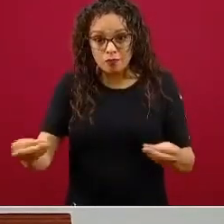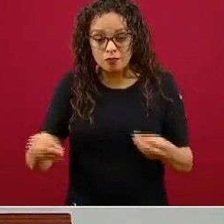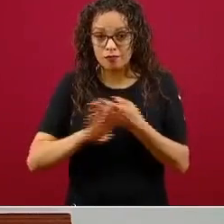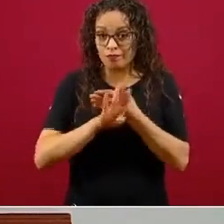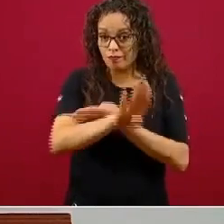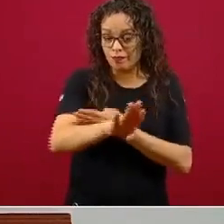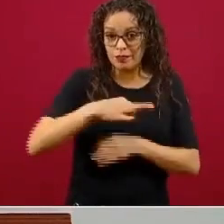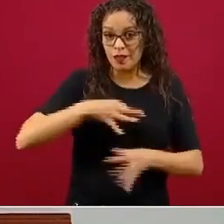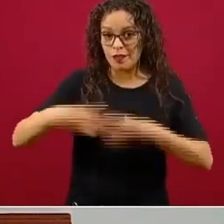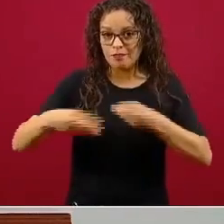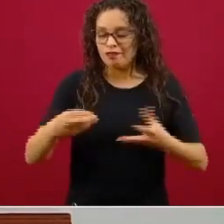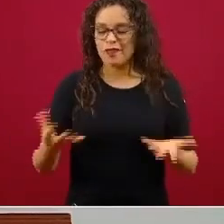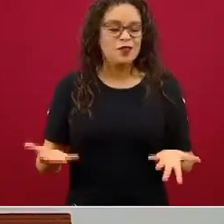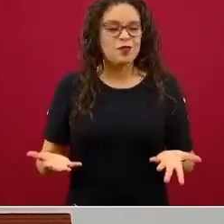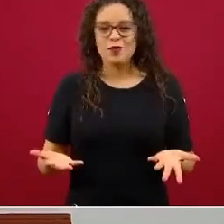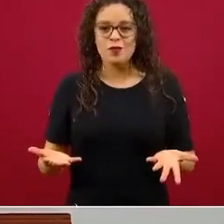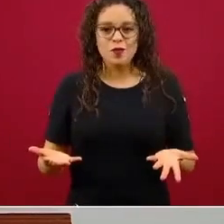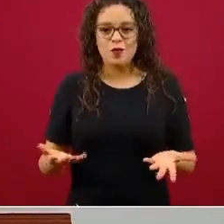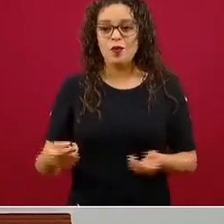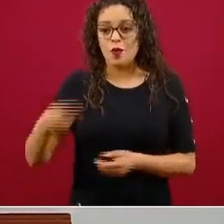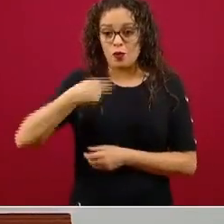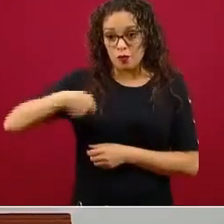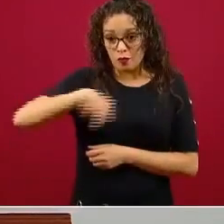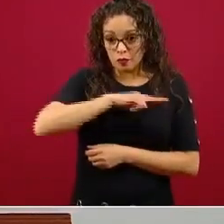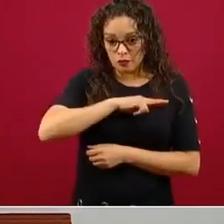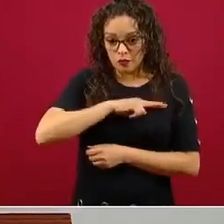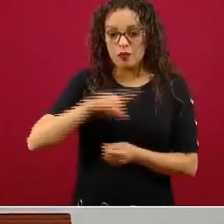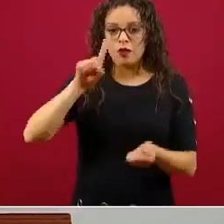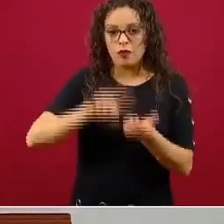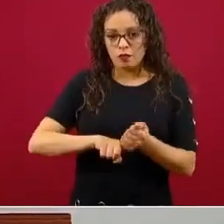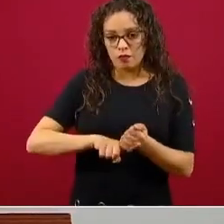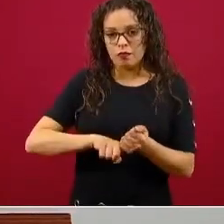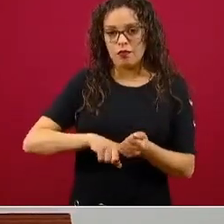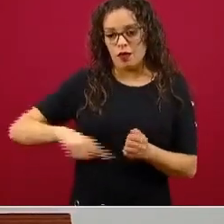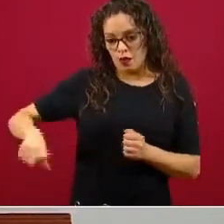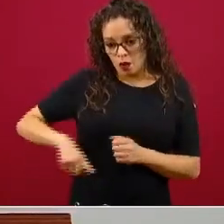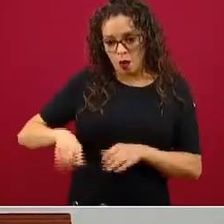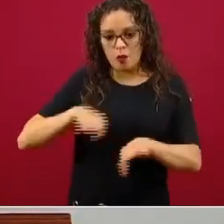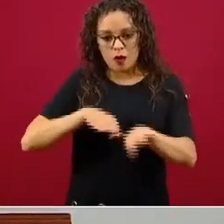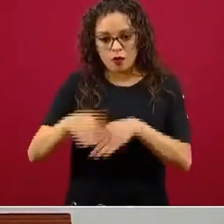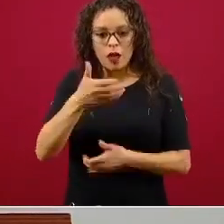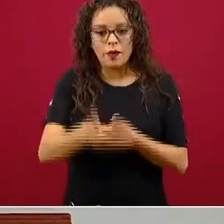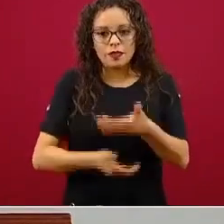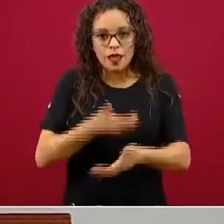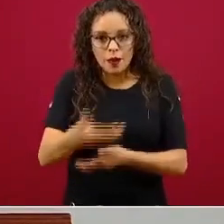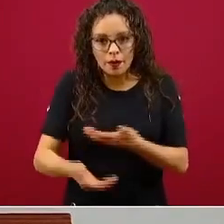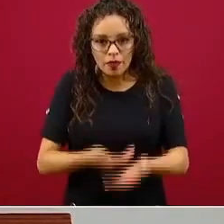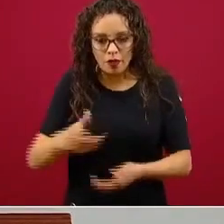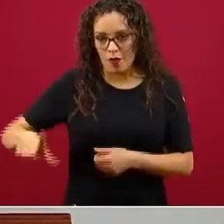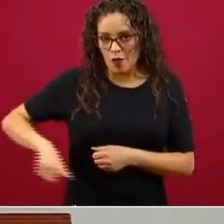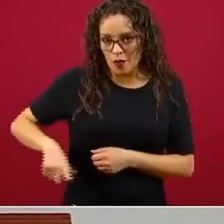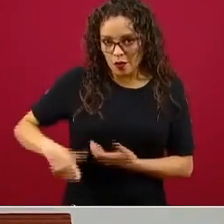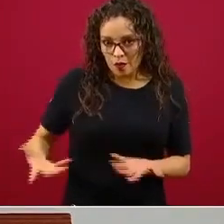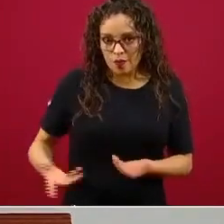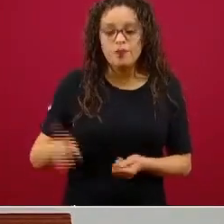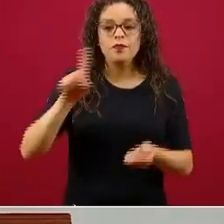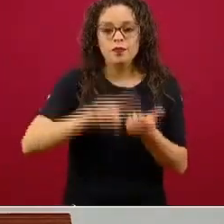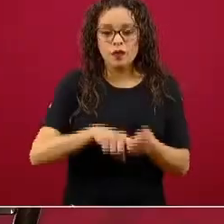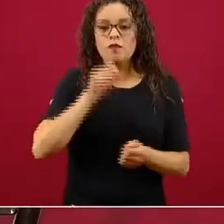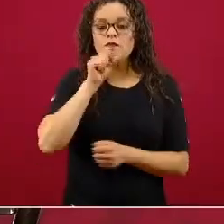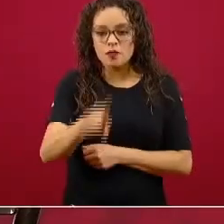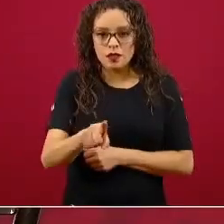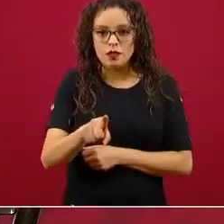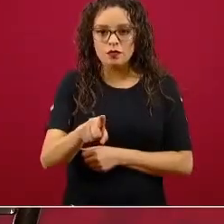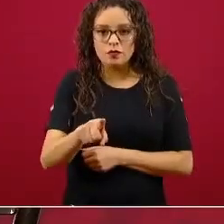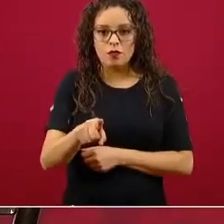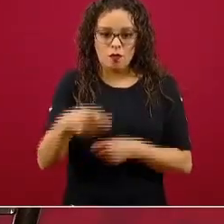ser funcionarios federales, somos como sociedad los que somos responsables de generar